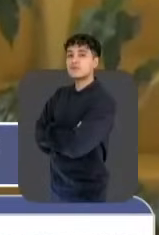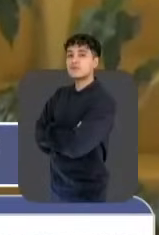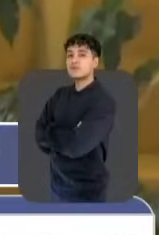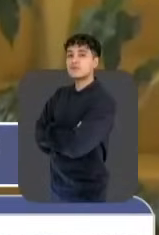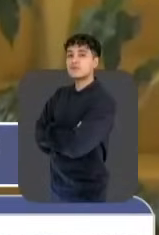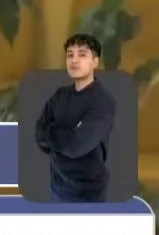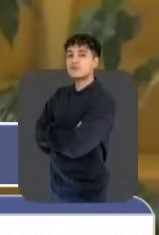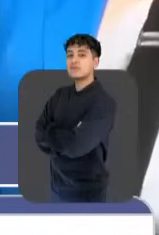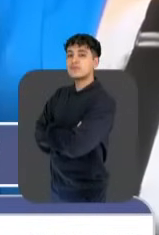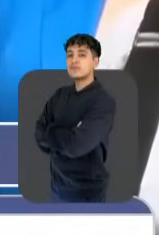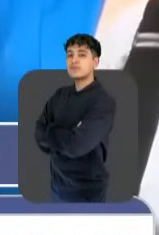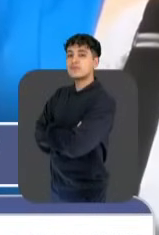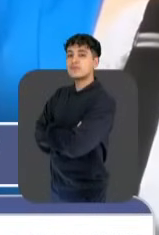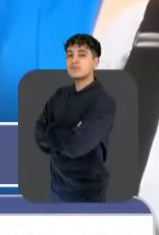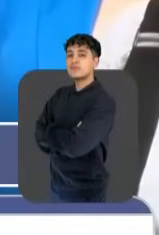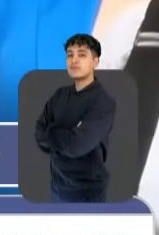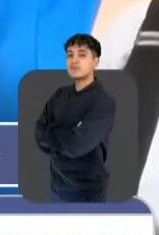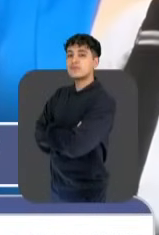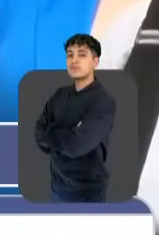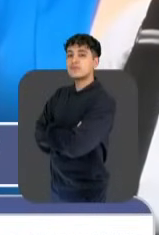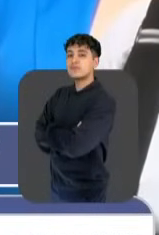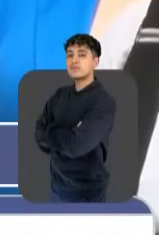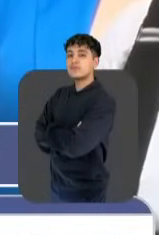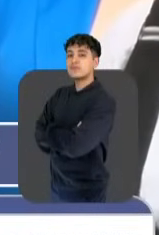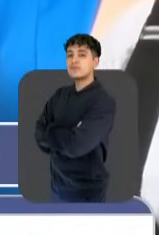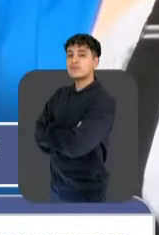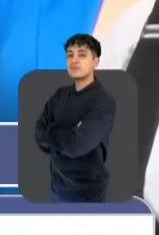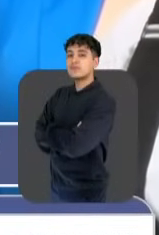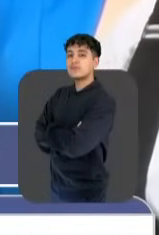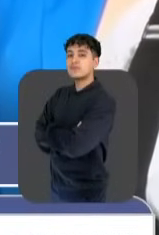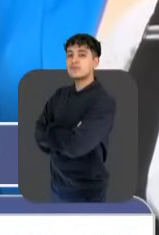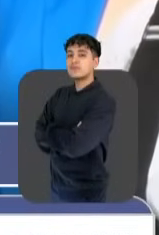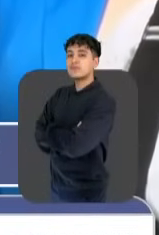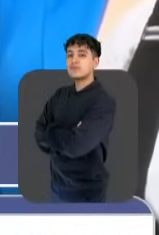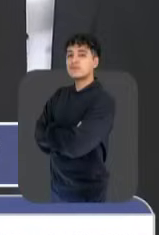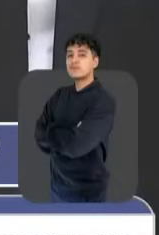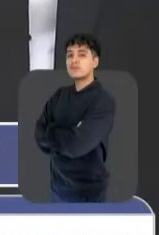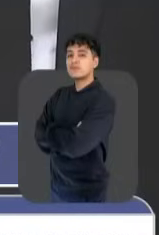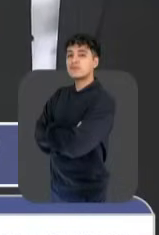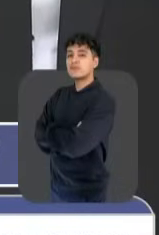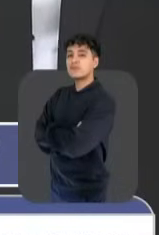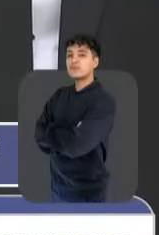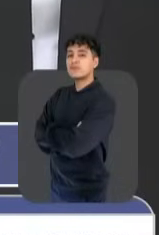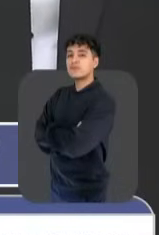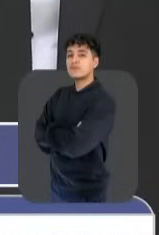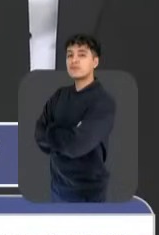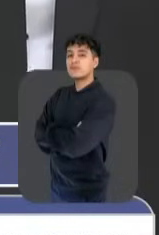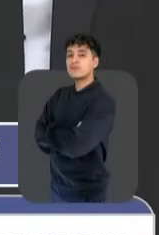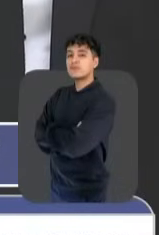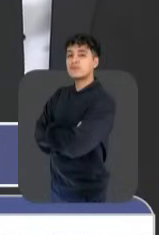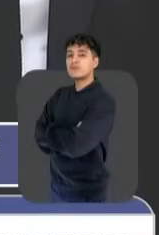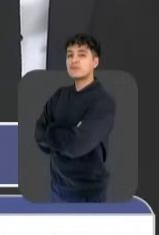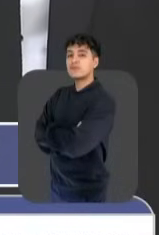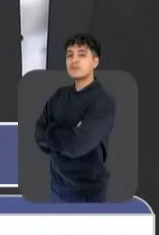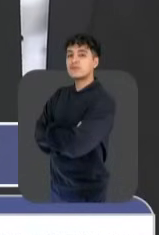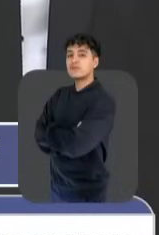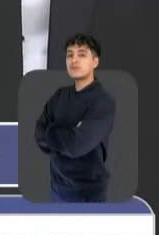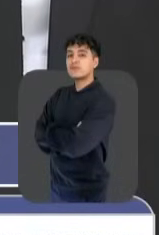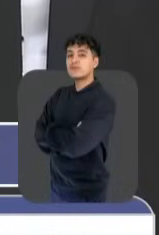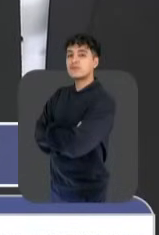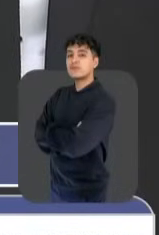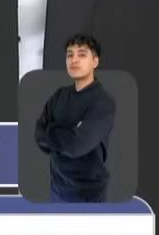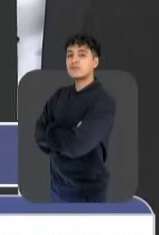de la Subsecretaría del Interior los movimientos que se han dado en la repartición tras su llegada al cargo. Esto a raíz de la salida